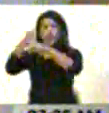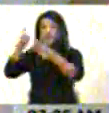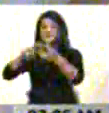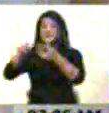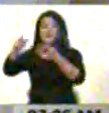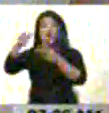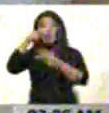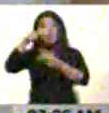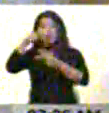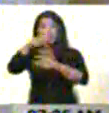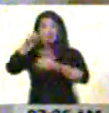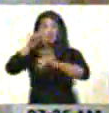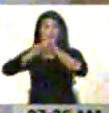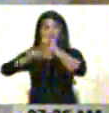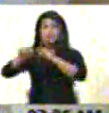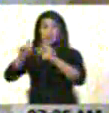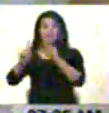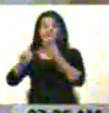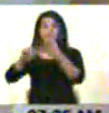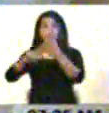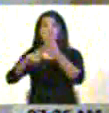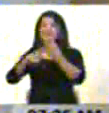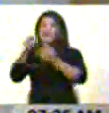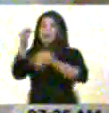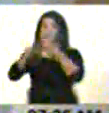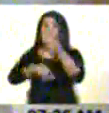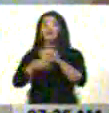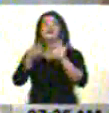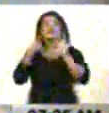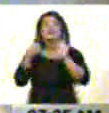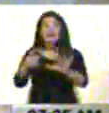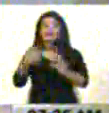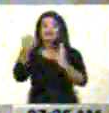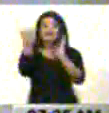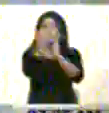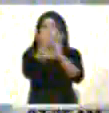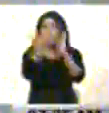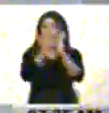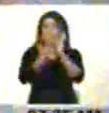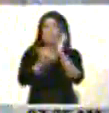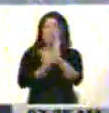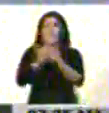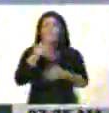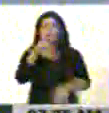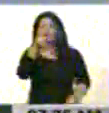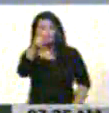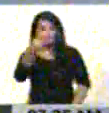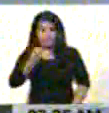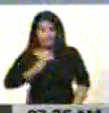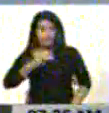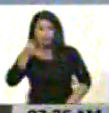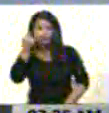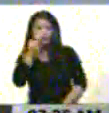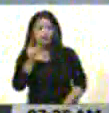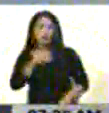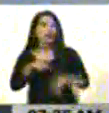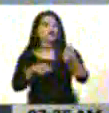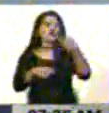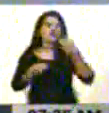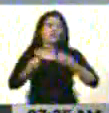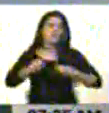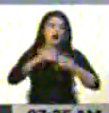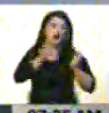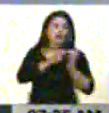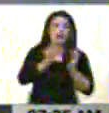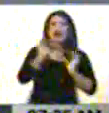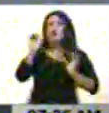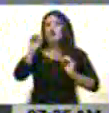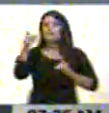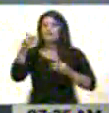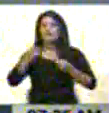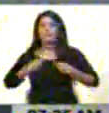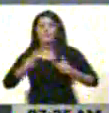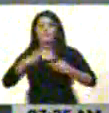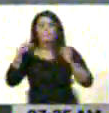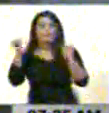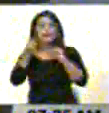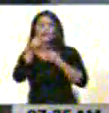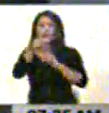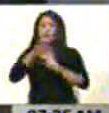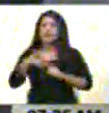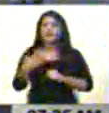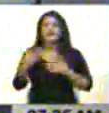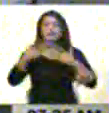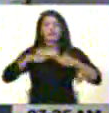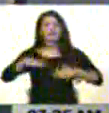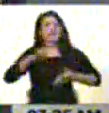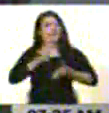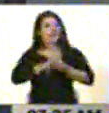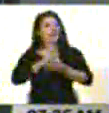pueblo y activó 6 líneas para que usted allá en Sucre, usted en Margarita, usted en Mérida, pueda recuperar esa seguridad, esa paz, esa